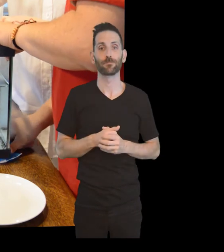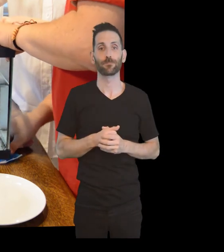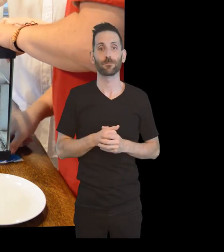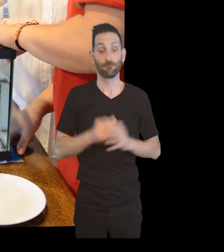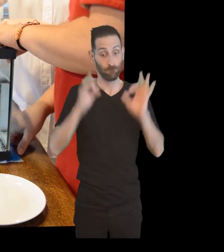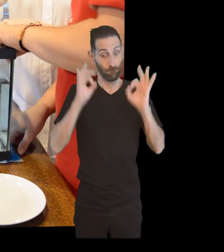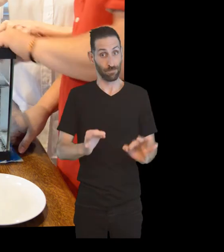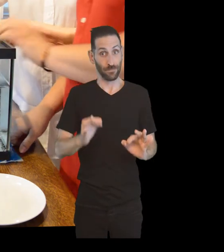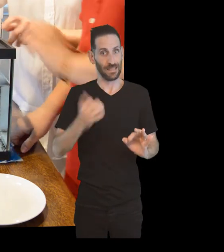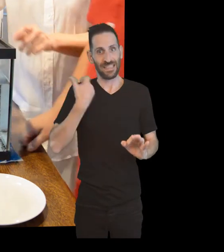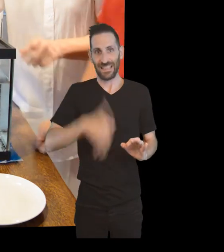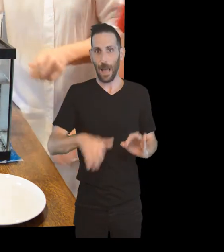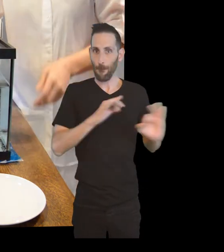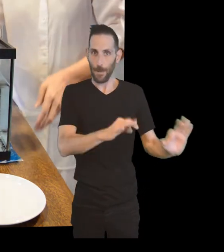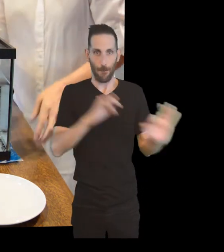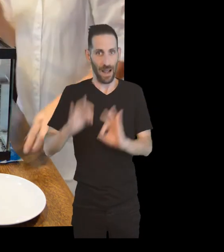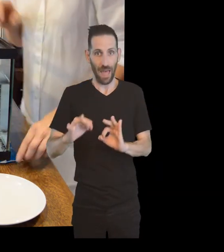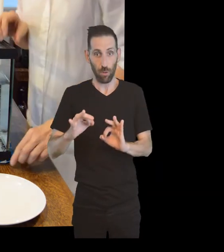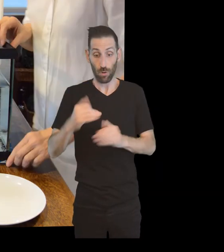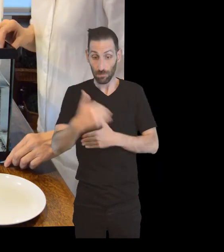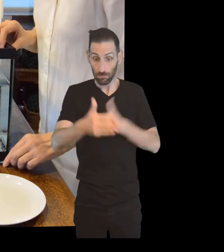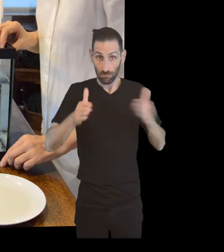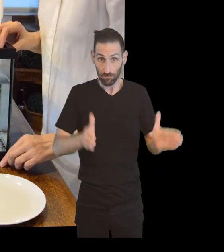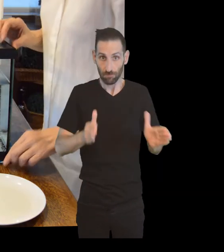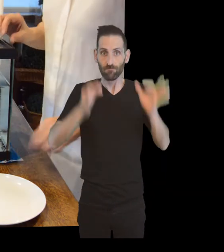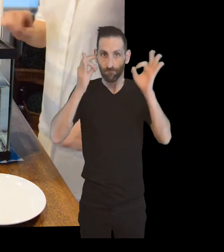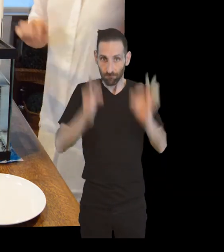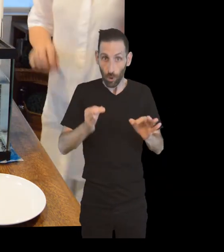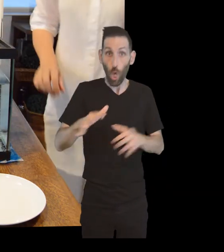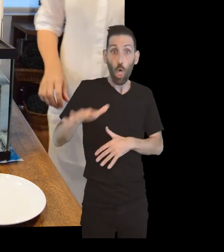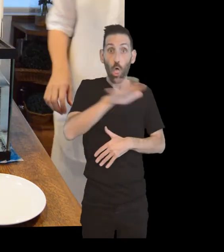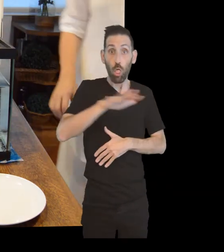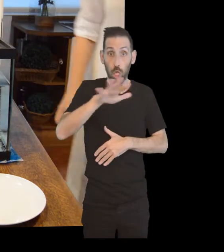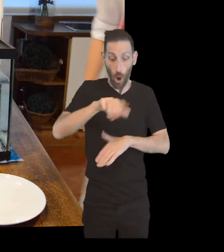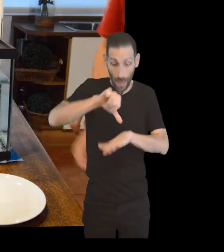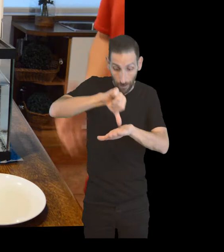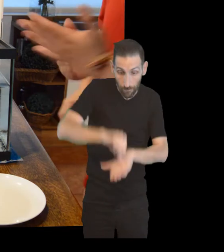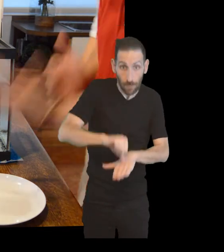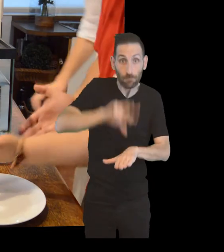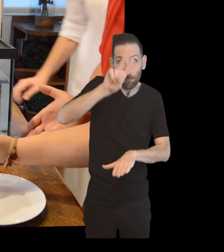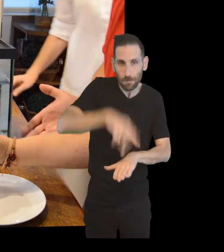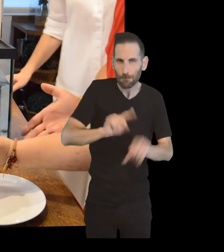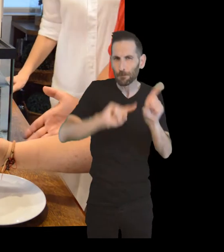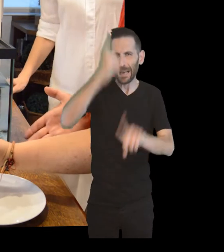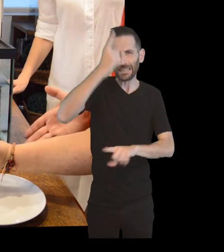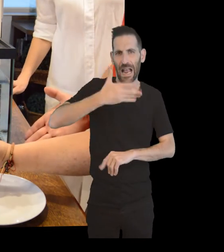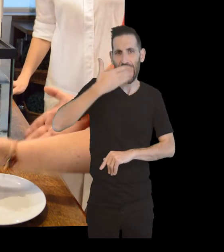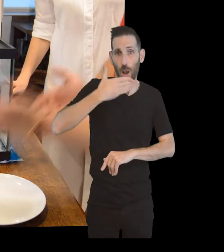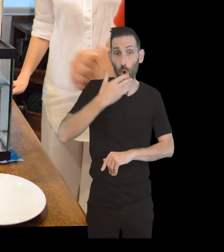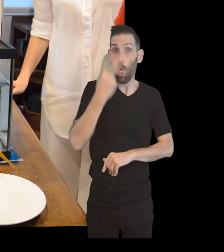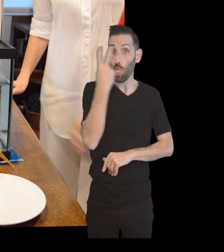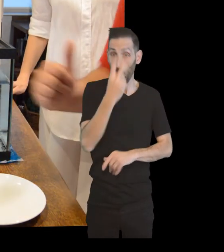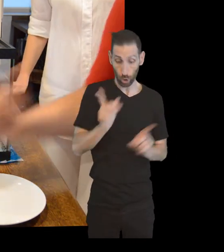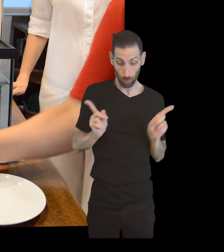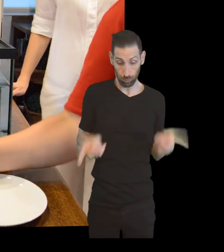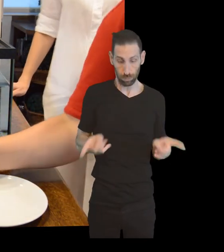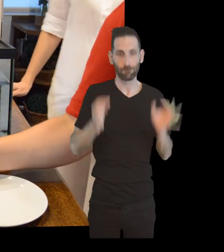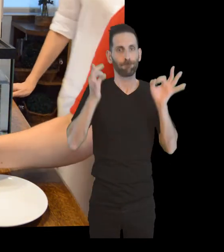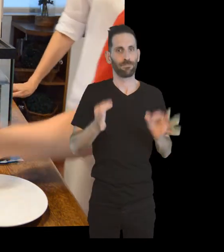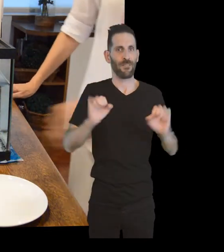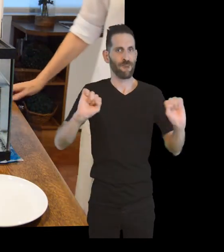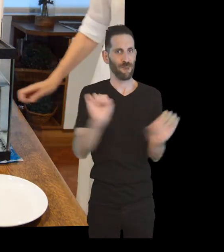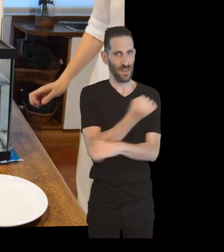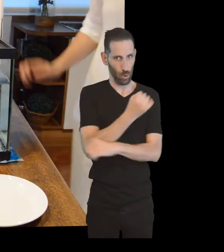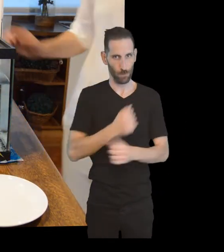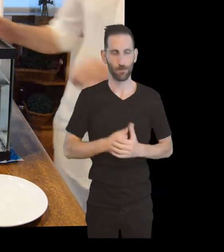O noso modelo xa está preparado. O noso acuario ten agora unha zona de maior temperatura que está no centro e dúas zonas